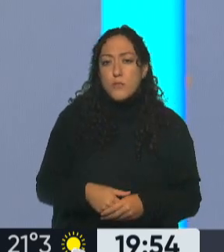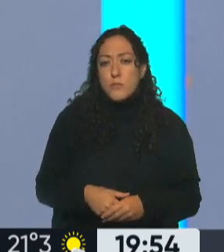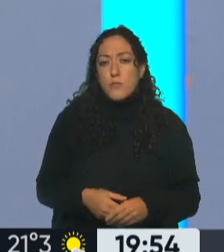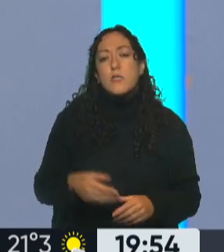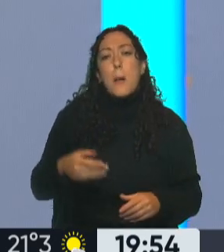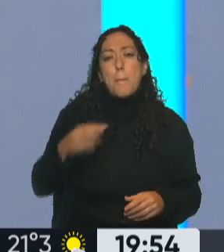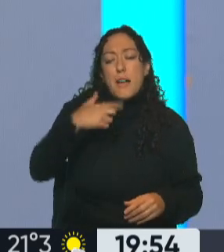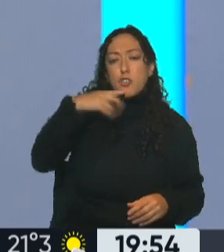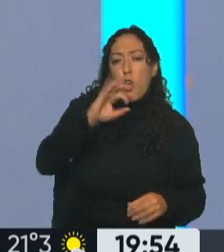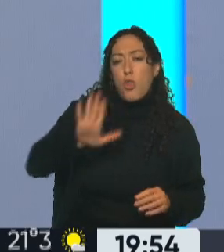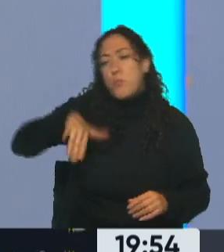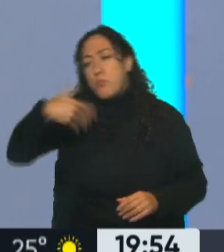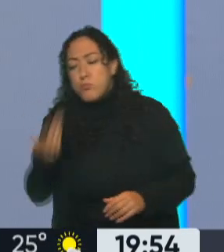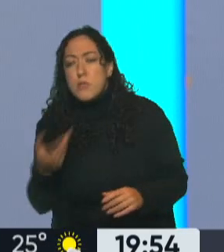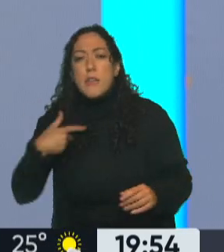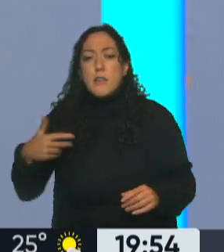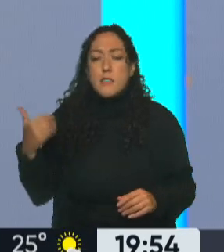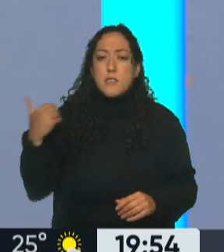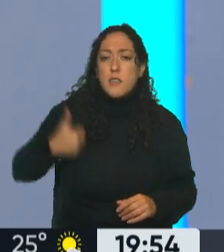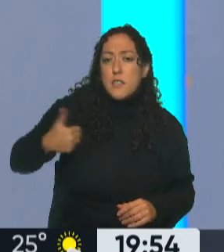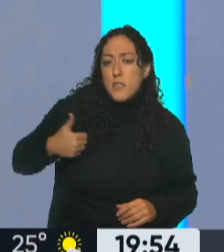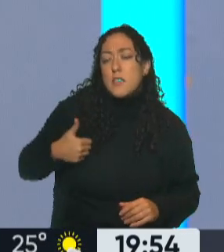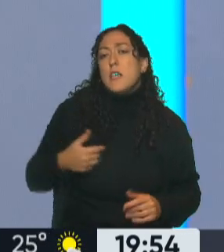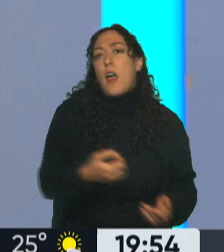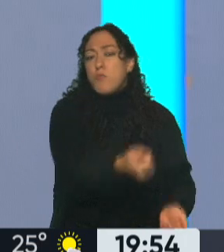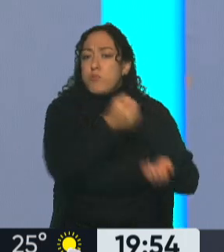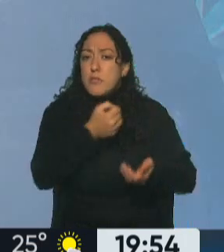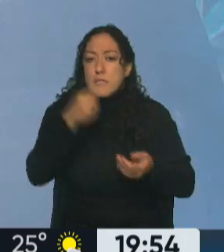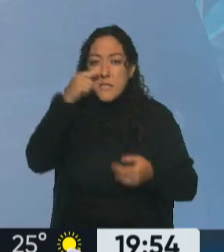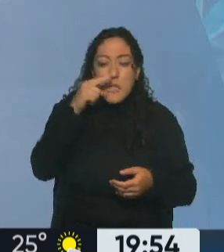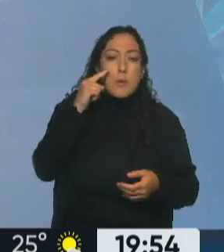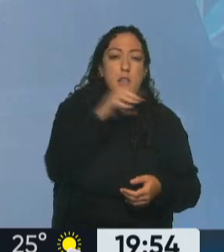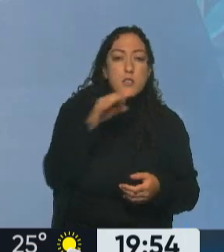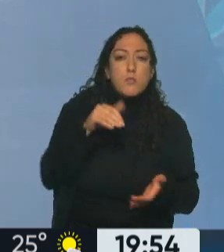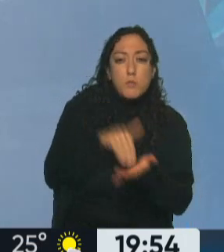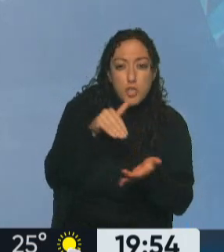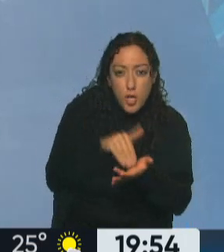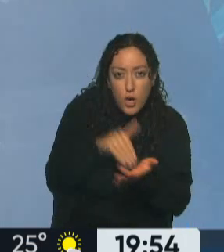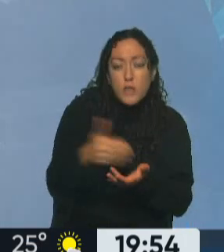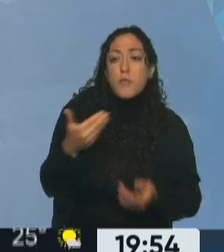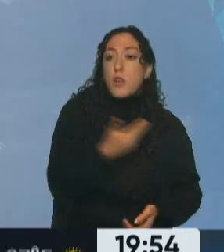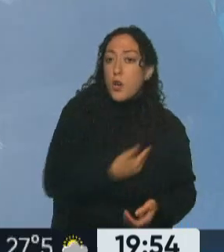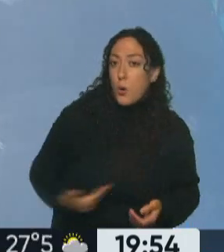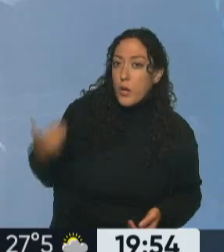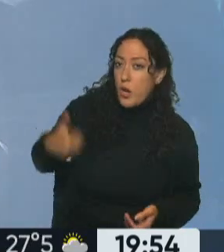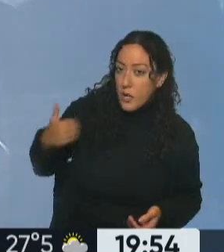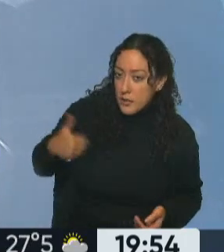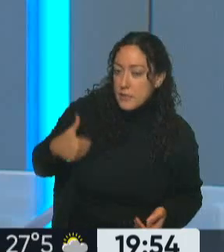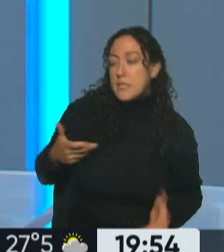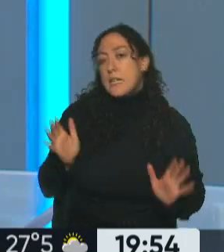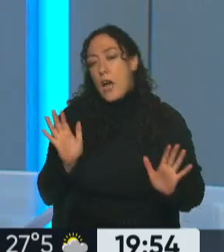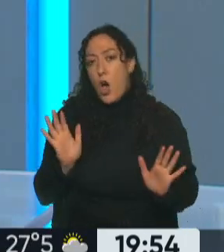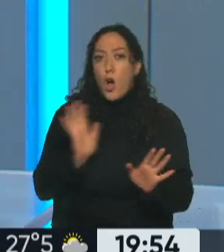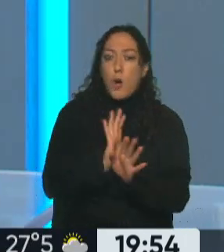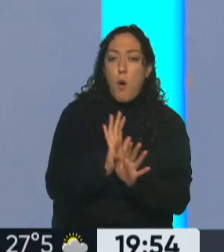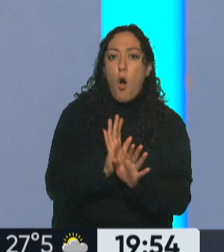las PASO, y Argentina recibió, ¿te acordás aquel desembolso de 7.500 millones? Exacto. Prácticamente el gobierno argentino se desentendió Ahí de se ese relajó acuerdo. un poco,